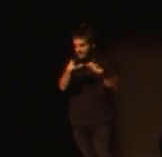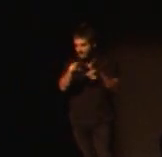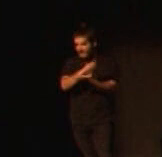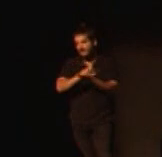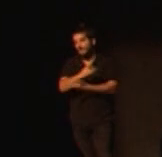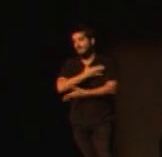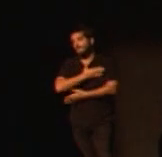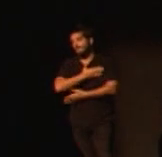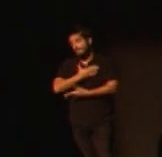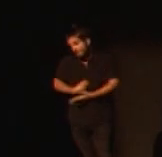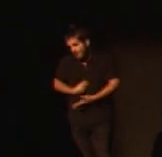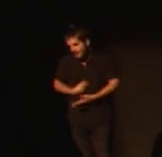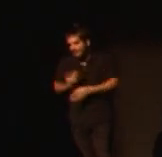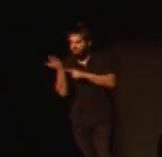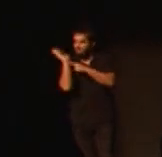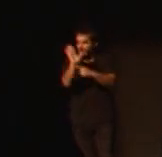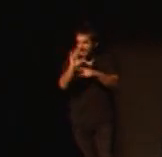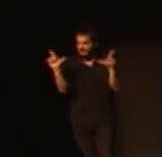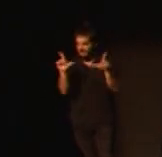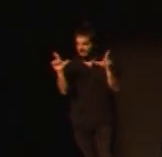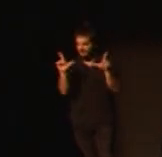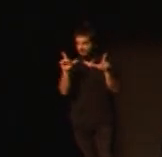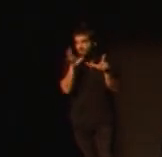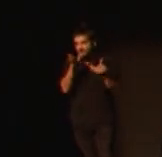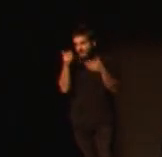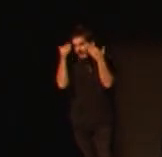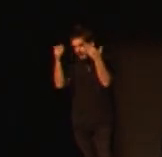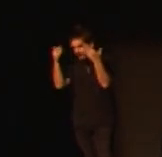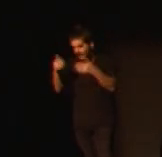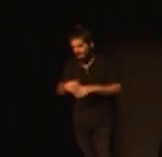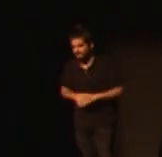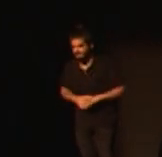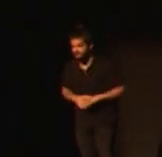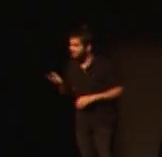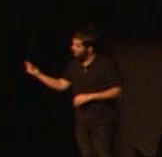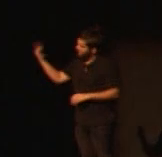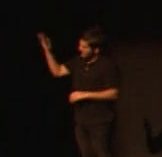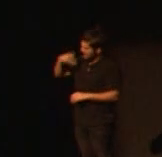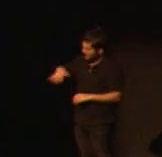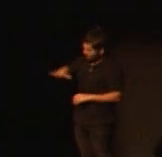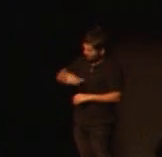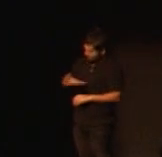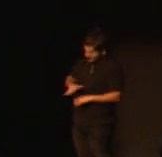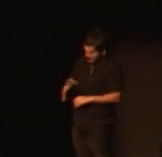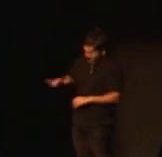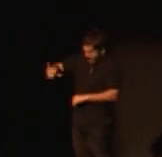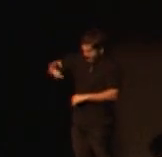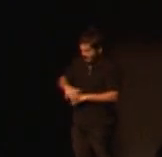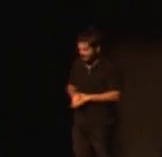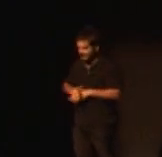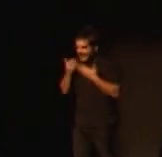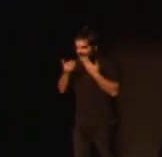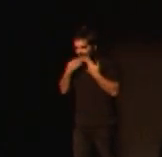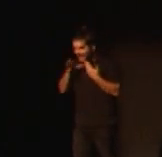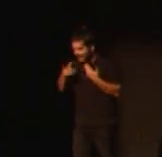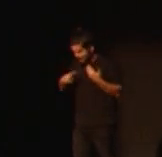enhorabuena. Gracias. Enhorabuena. Venid por aquí, que también hay sitio aquí. Yo te doy las gracias por haber ido de rojo, hija, porque así